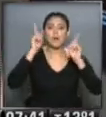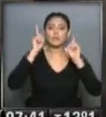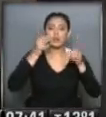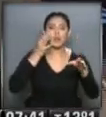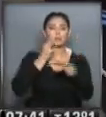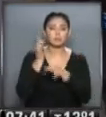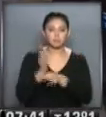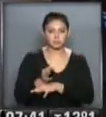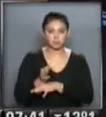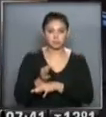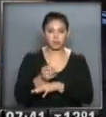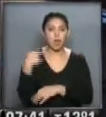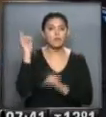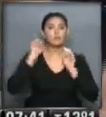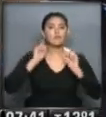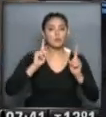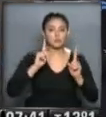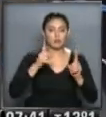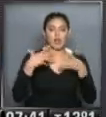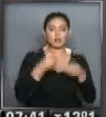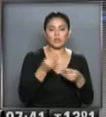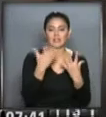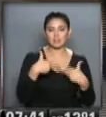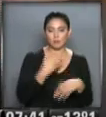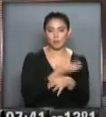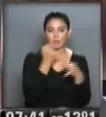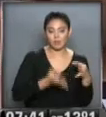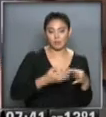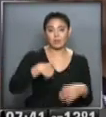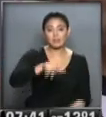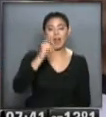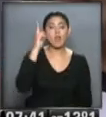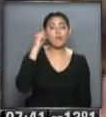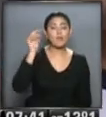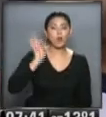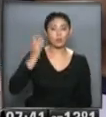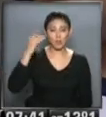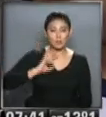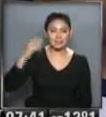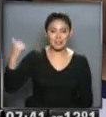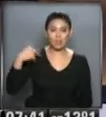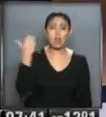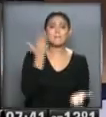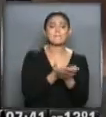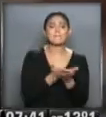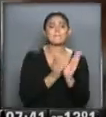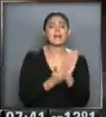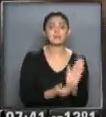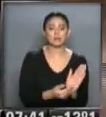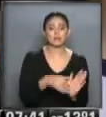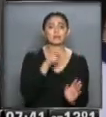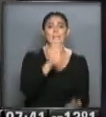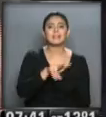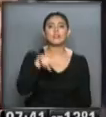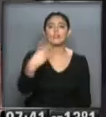que abastecen a nuestro sistema educativo y recién el 9 de octubre del año pasado elevó un petitorio pidiendo tan solo